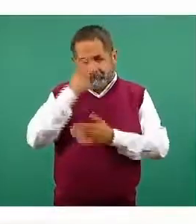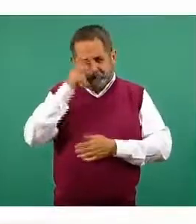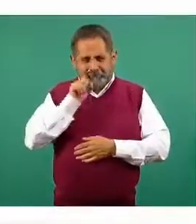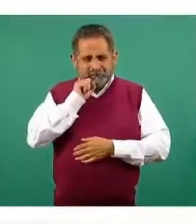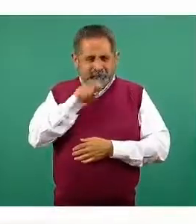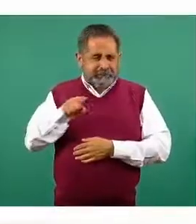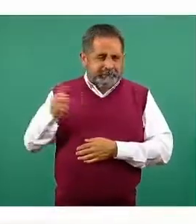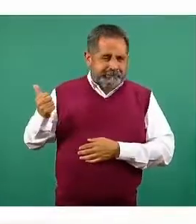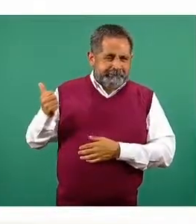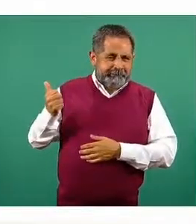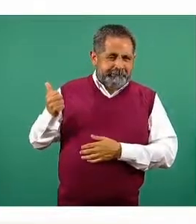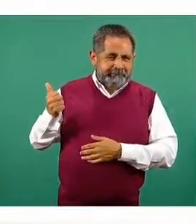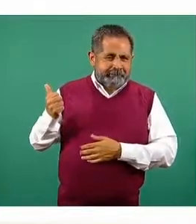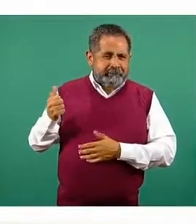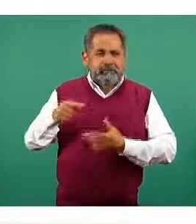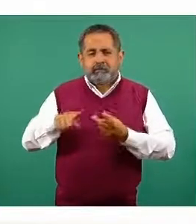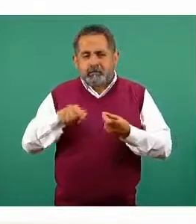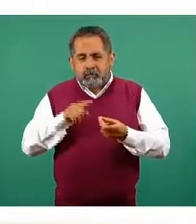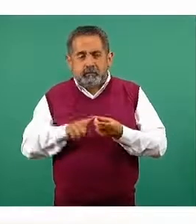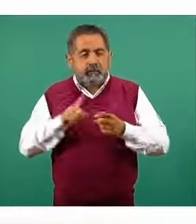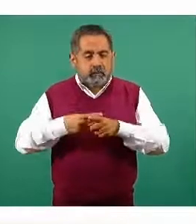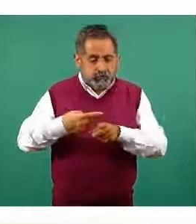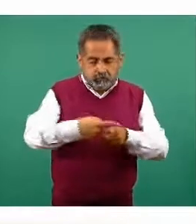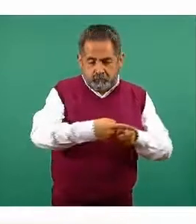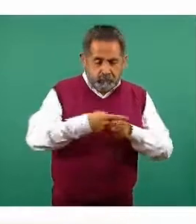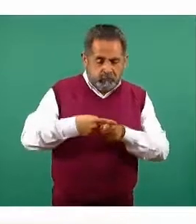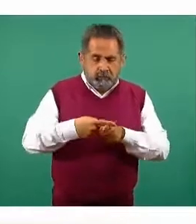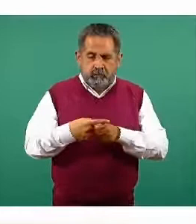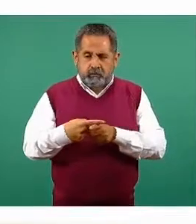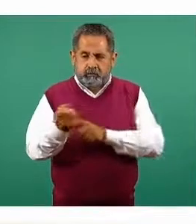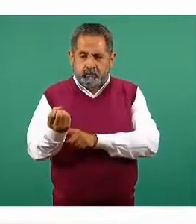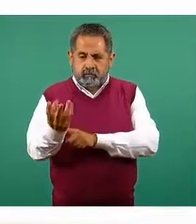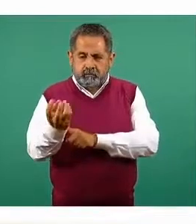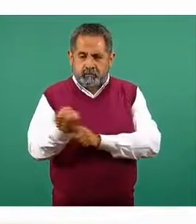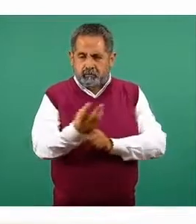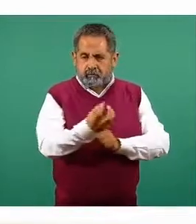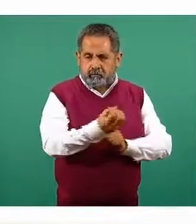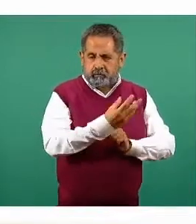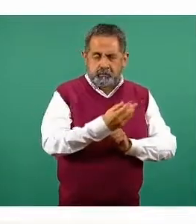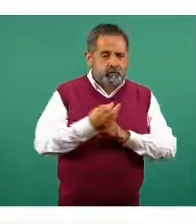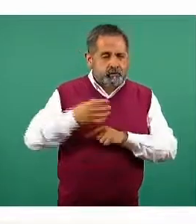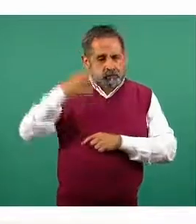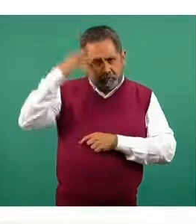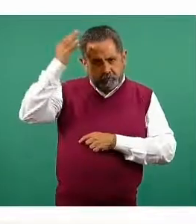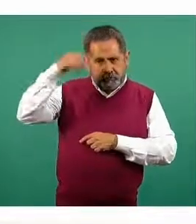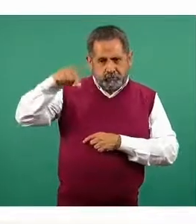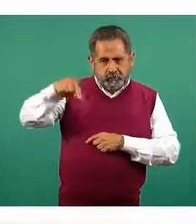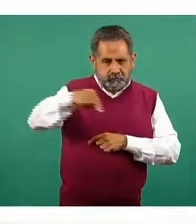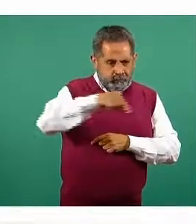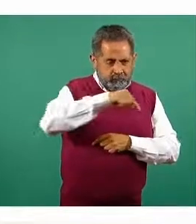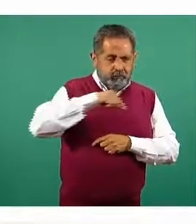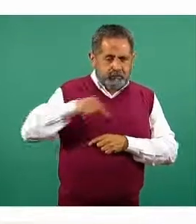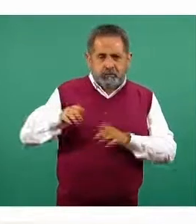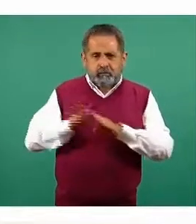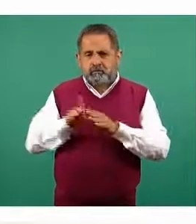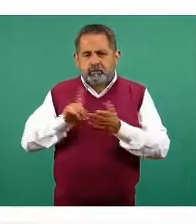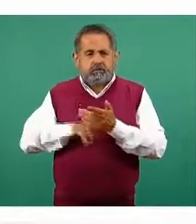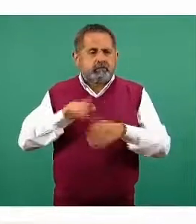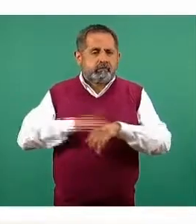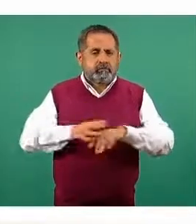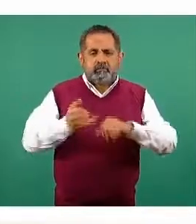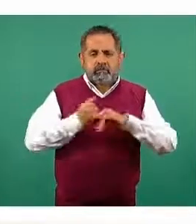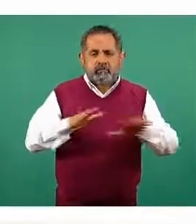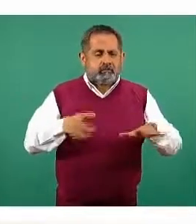móvil, esta era la ubicación y pues se pone todo lo que está alrededor y se puede ver también más información de